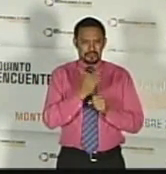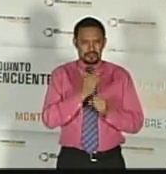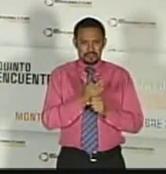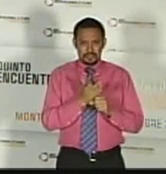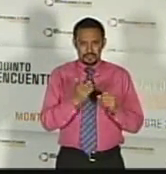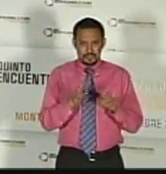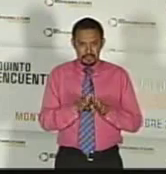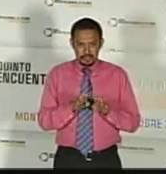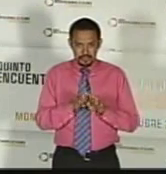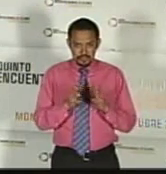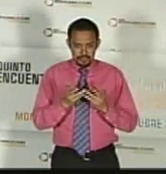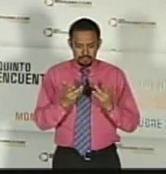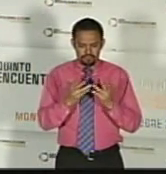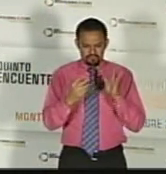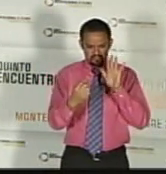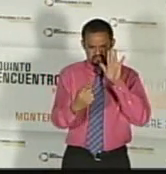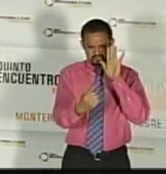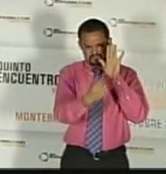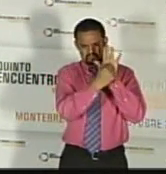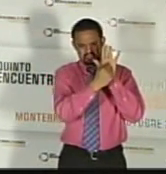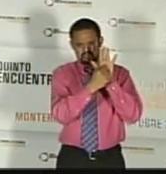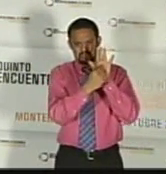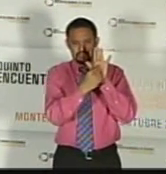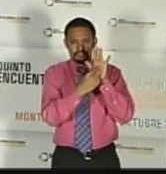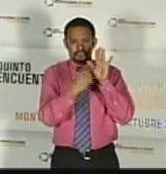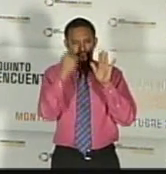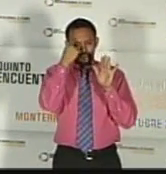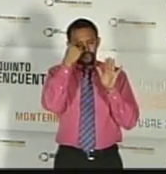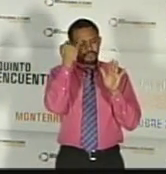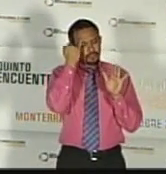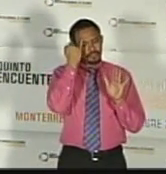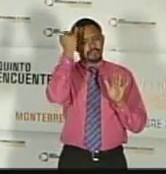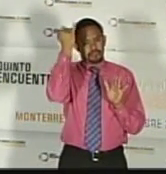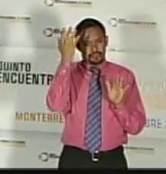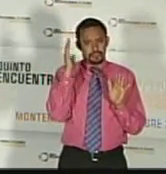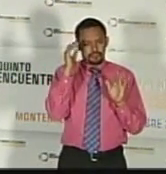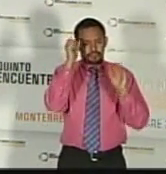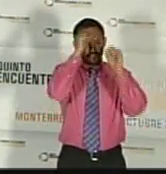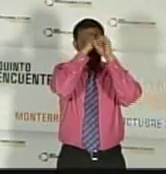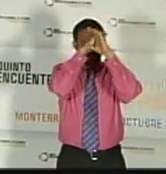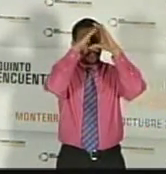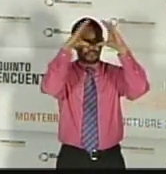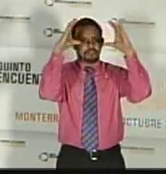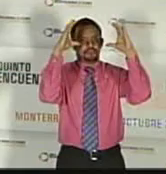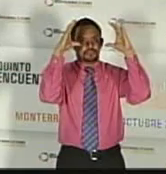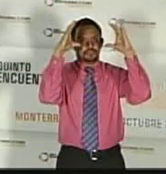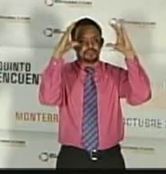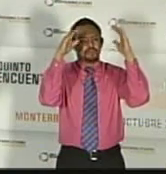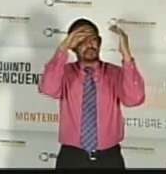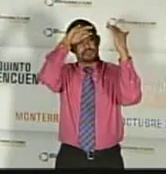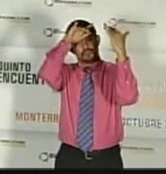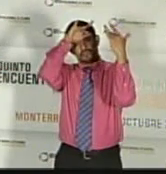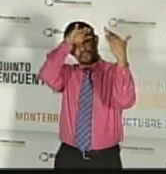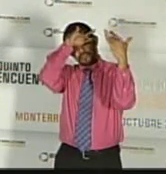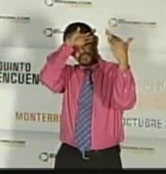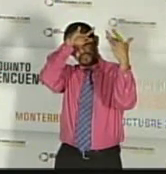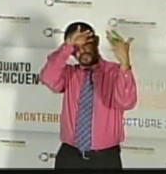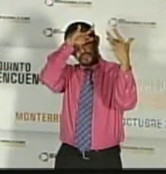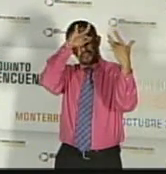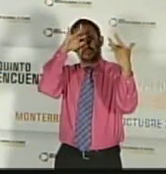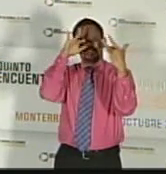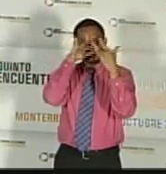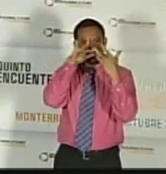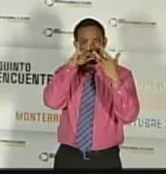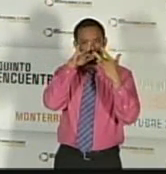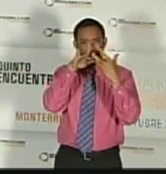que estamos en el núcleo de la rueda de nuestra imaginación. Todos estamos sintonizándonos con la médula